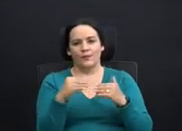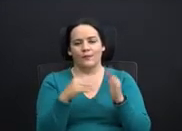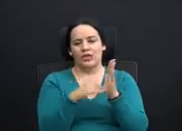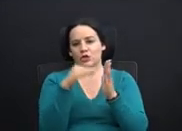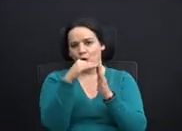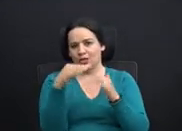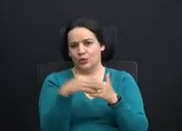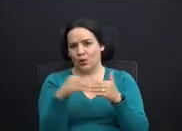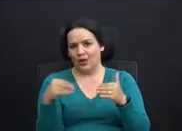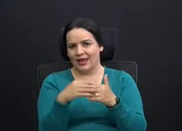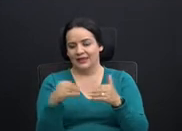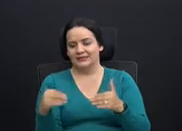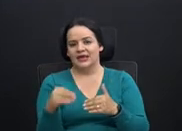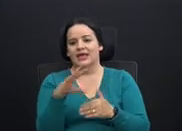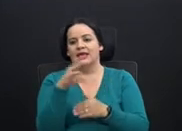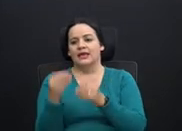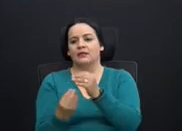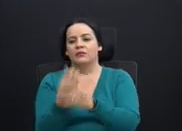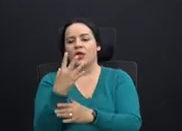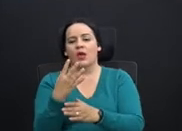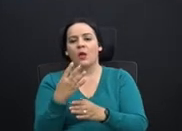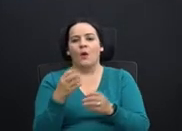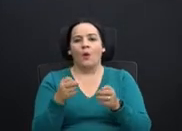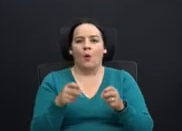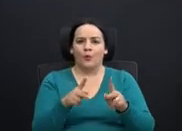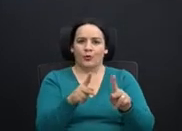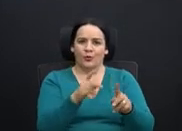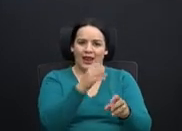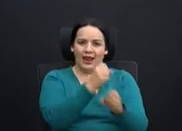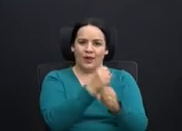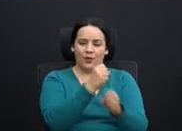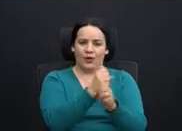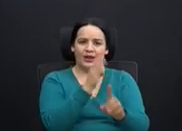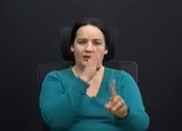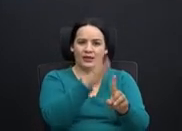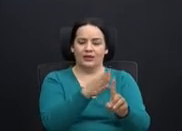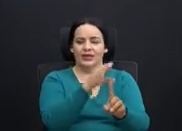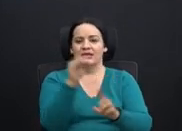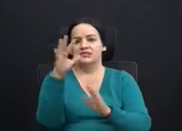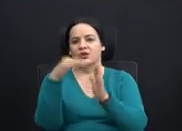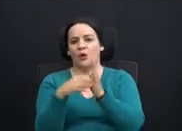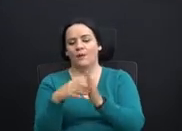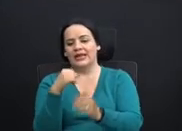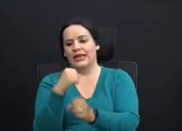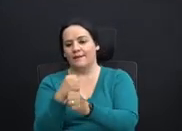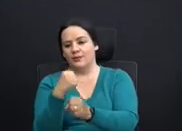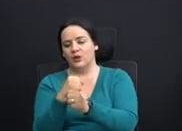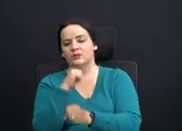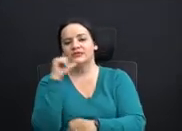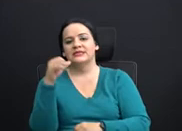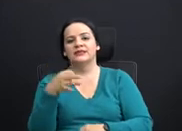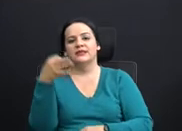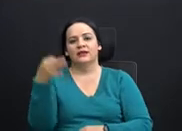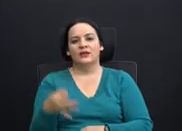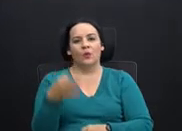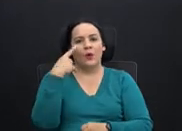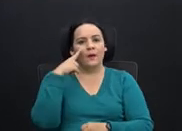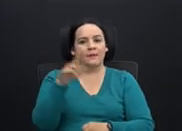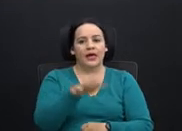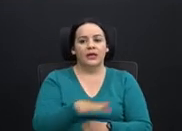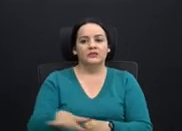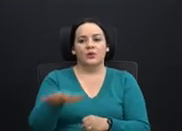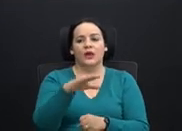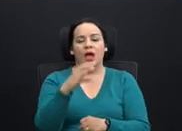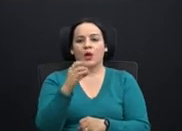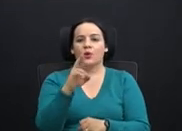como generación de 1.500 puestos de empleos directos y 5.000 empleos indirectos, que para la zona de Cruzitas,